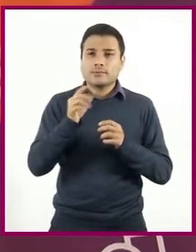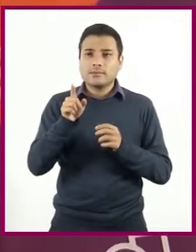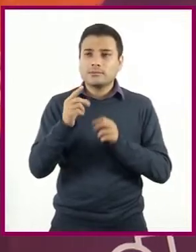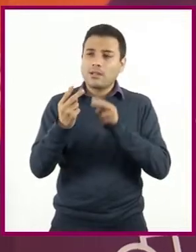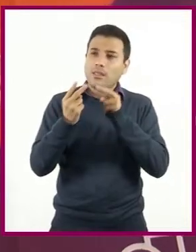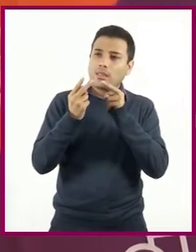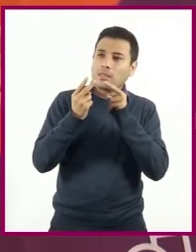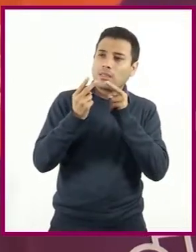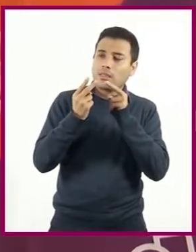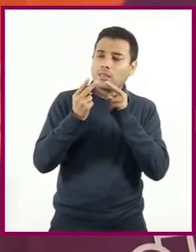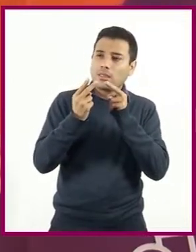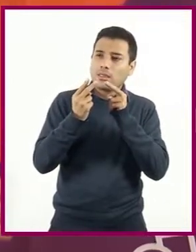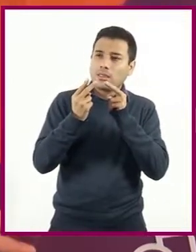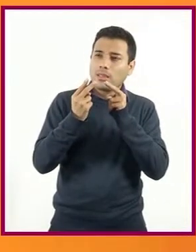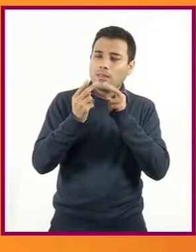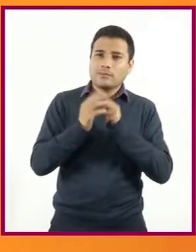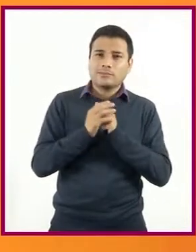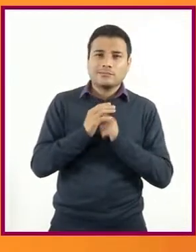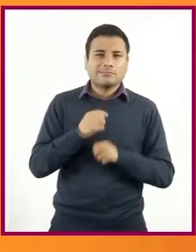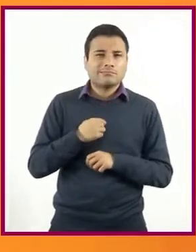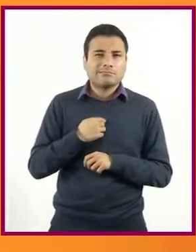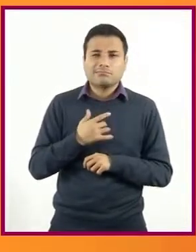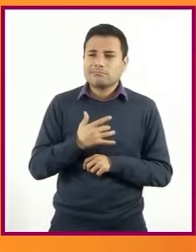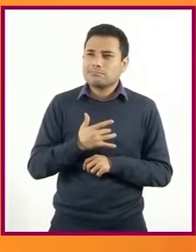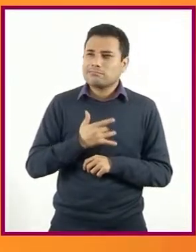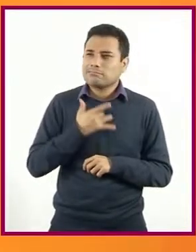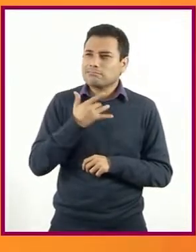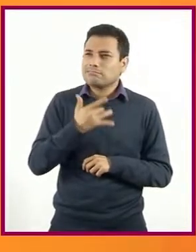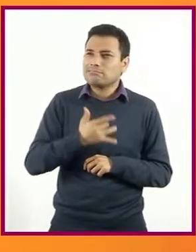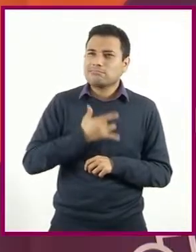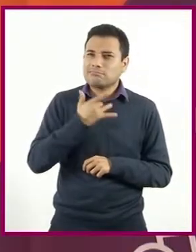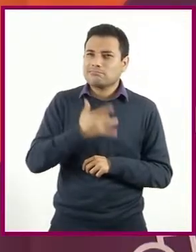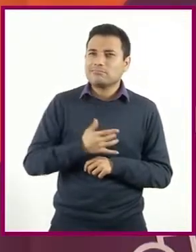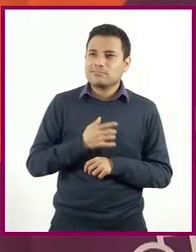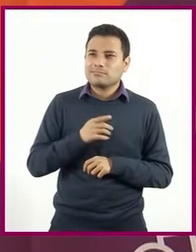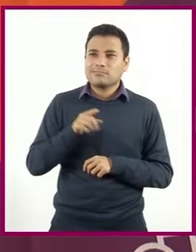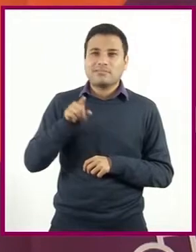que hasta parece que soy parte fundamental de su inspiración.